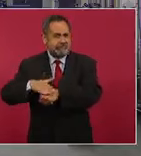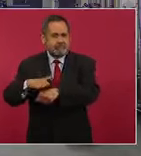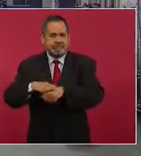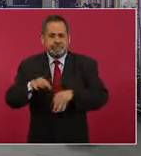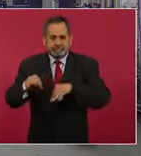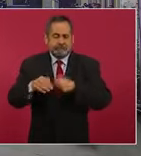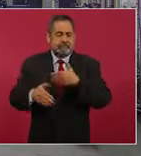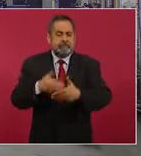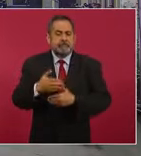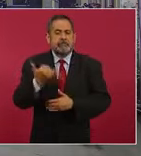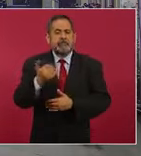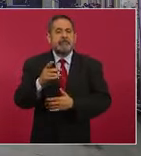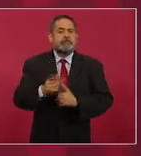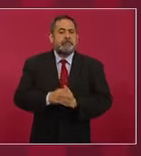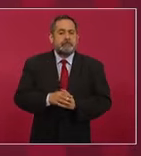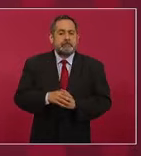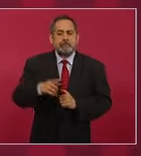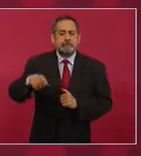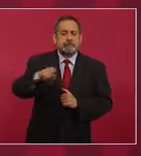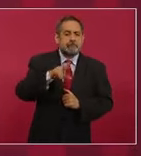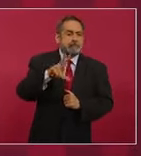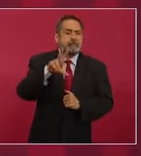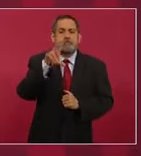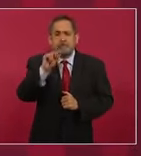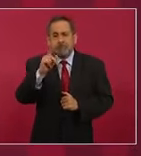trabajando. Y no nos enojemos,